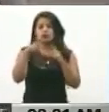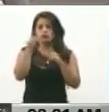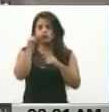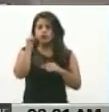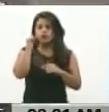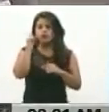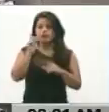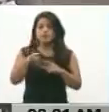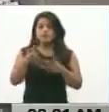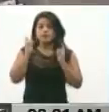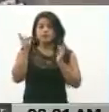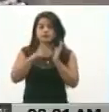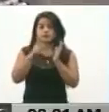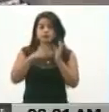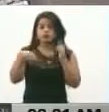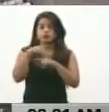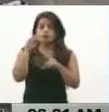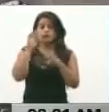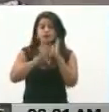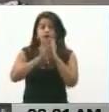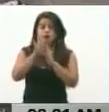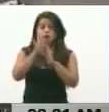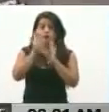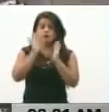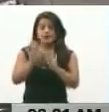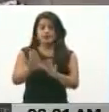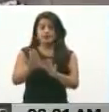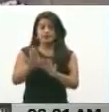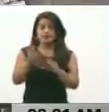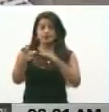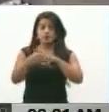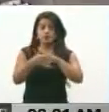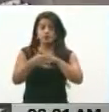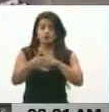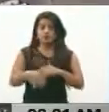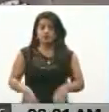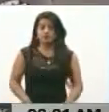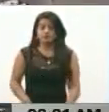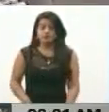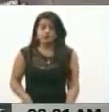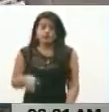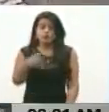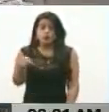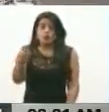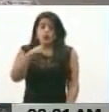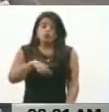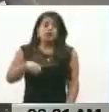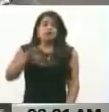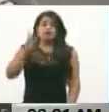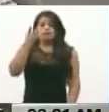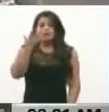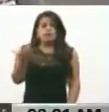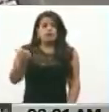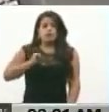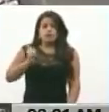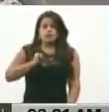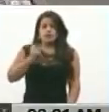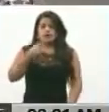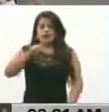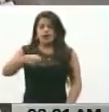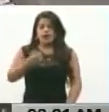todas participamos en el desarrollo de esas tecnologías. Y si ustedes ven cualquiera de estos